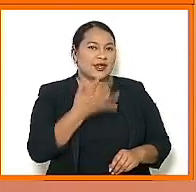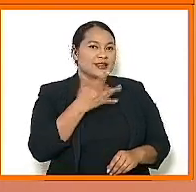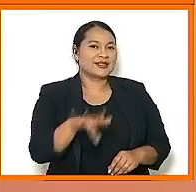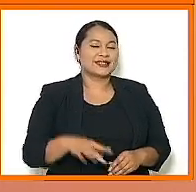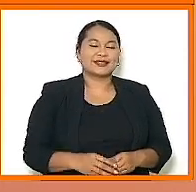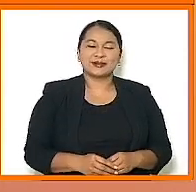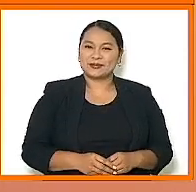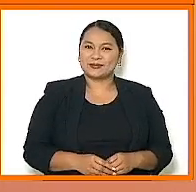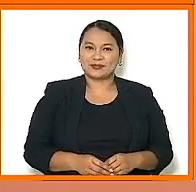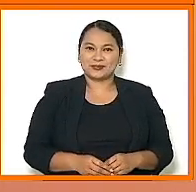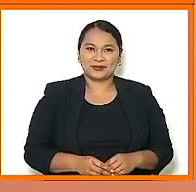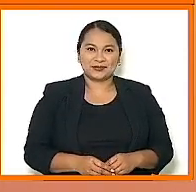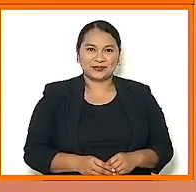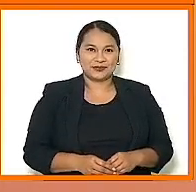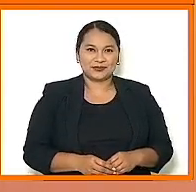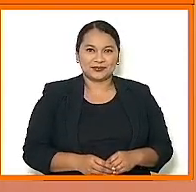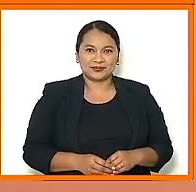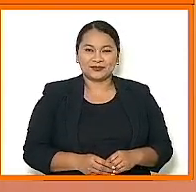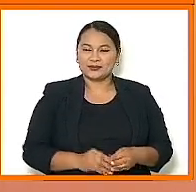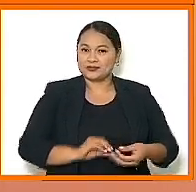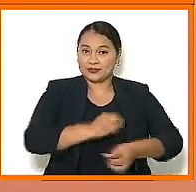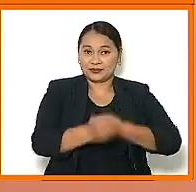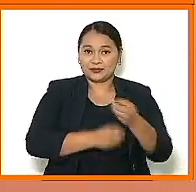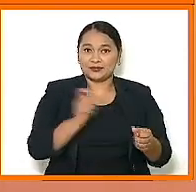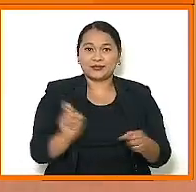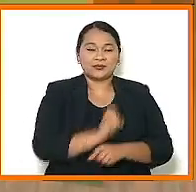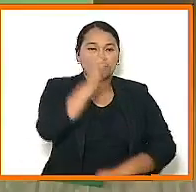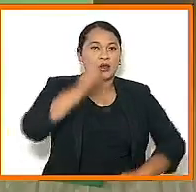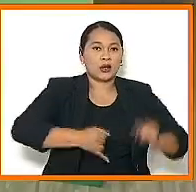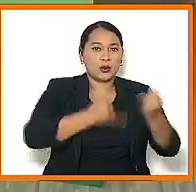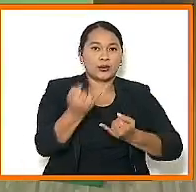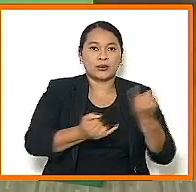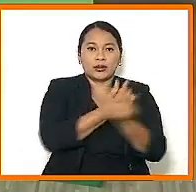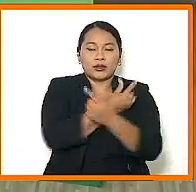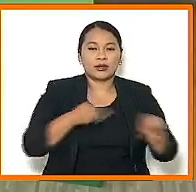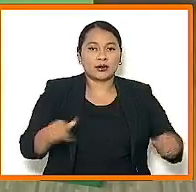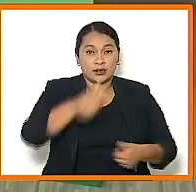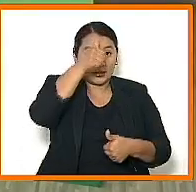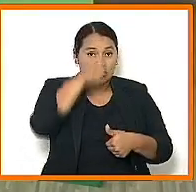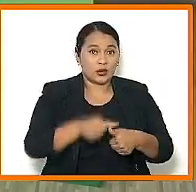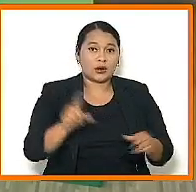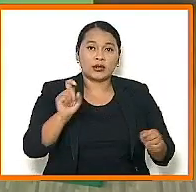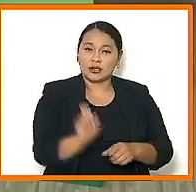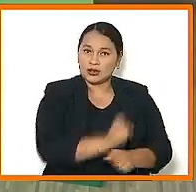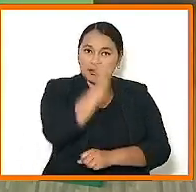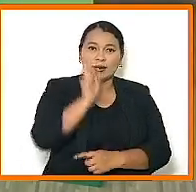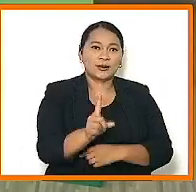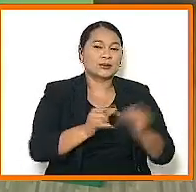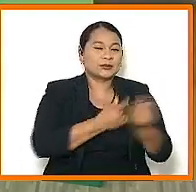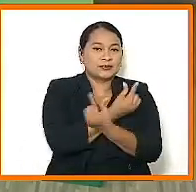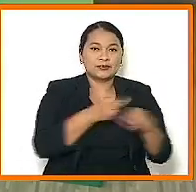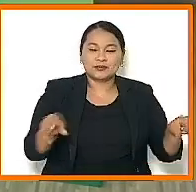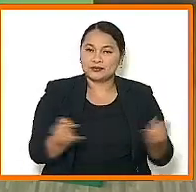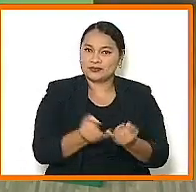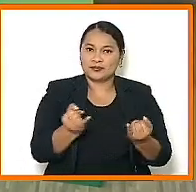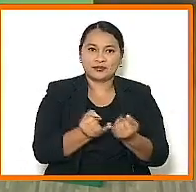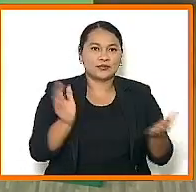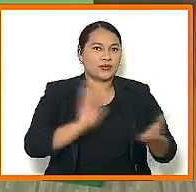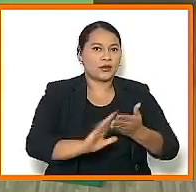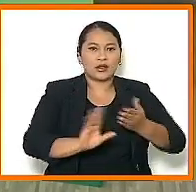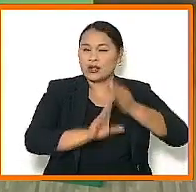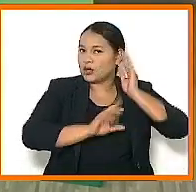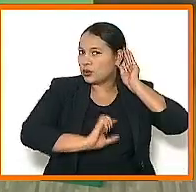suerte. Esta es jugada gratis. Recuerda, querido jugador, que tienes una jugada gratis por el mismo monto que